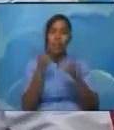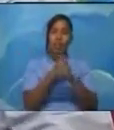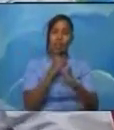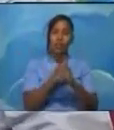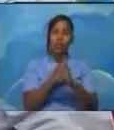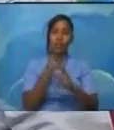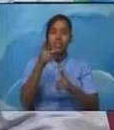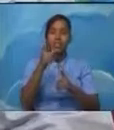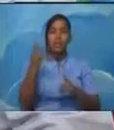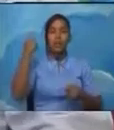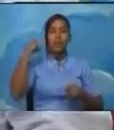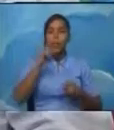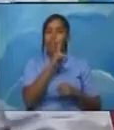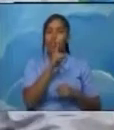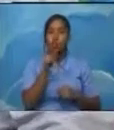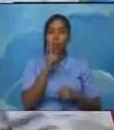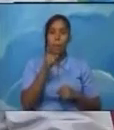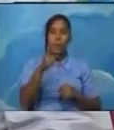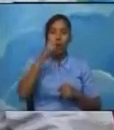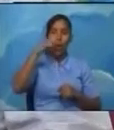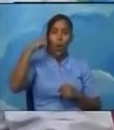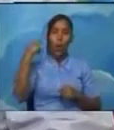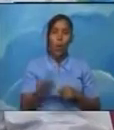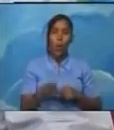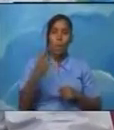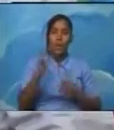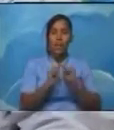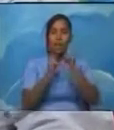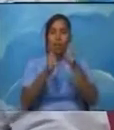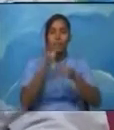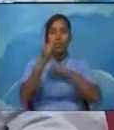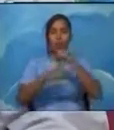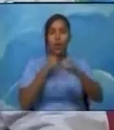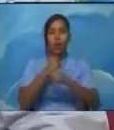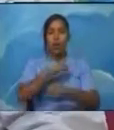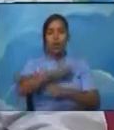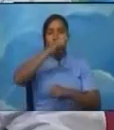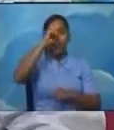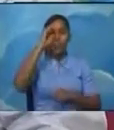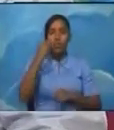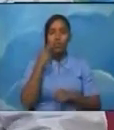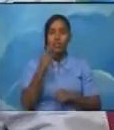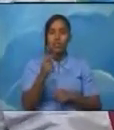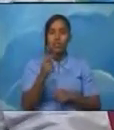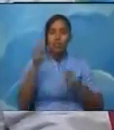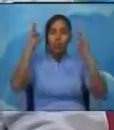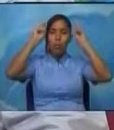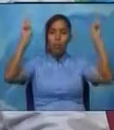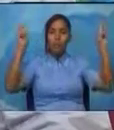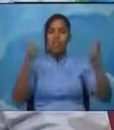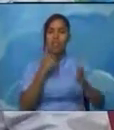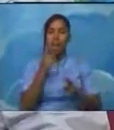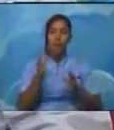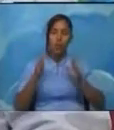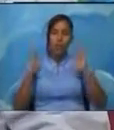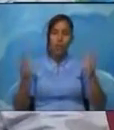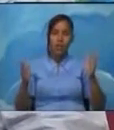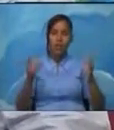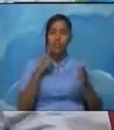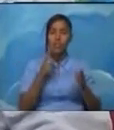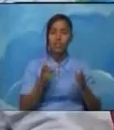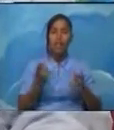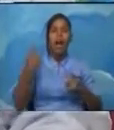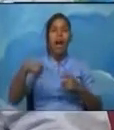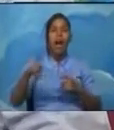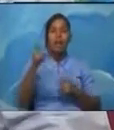cursos de obreros, alguien que respete y nombre los hombres que comenzaron la obra del Señor. Aquí está haciendo Moisés algo grande, porque hay gente que se está levantando